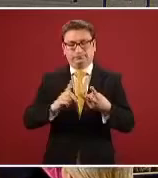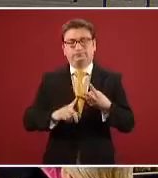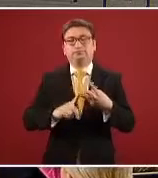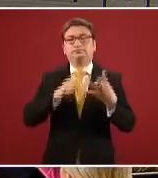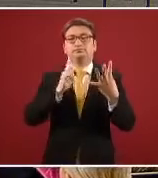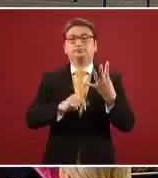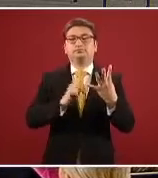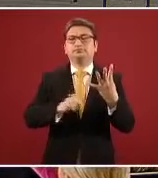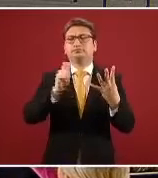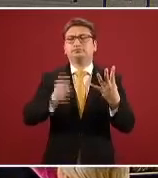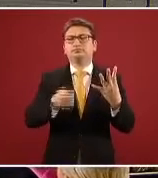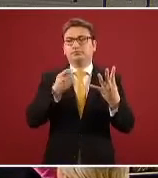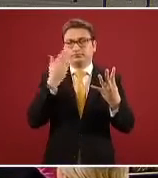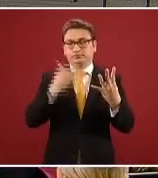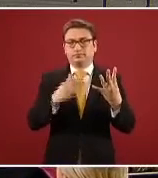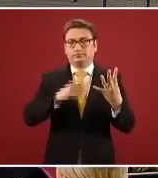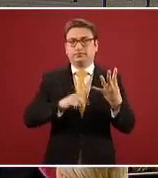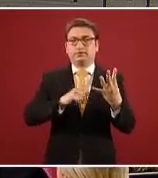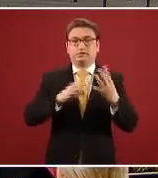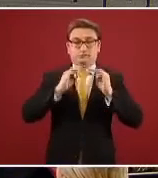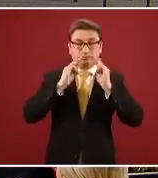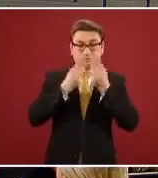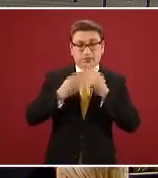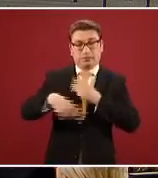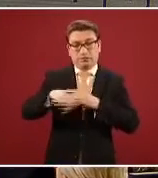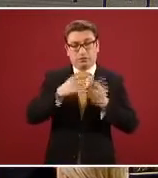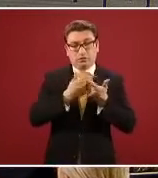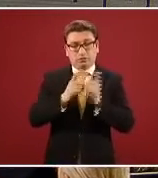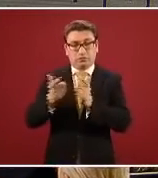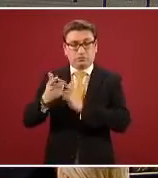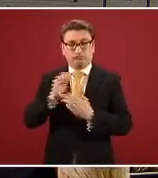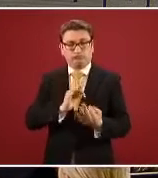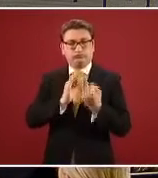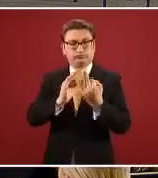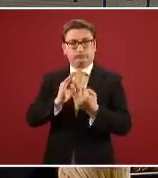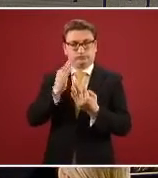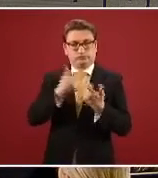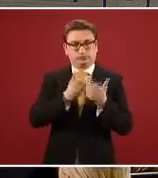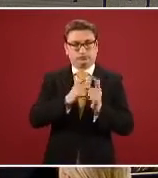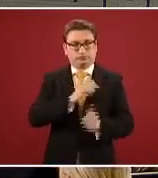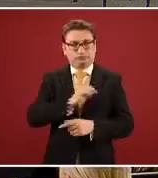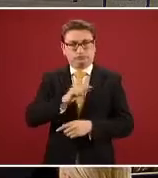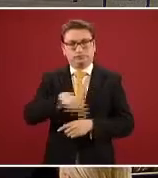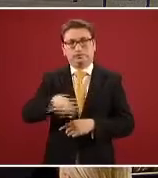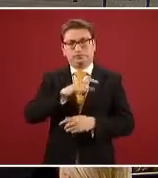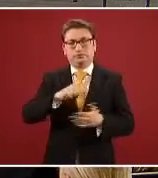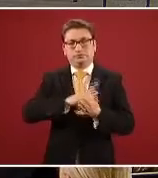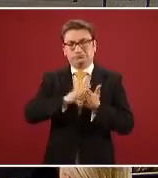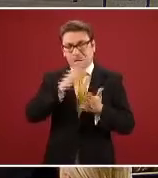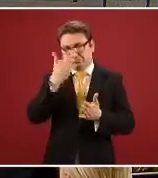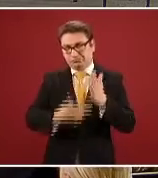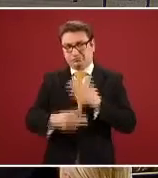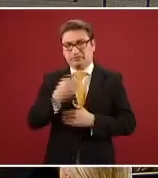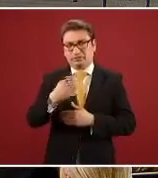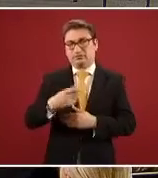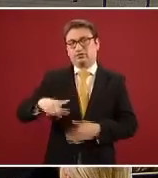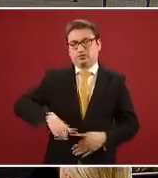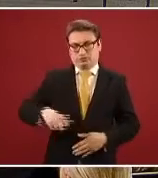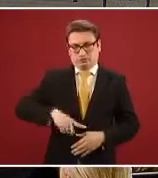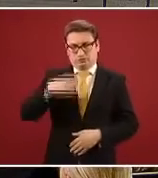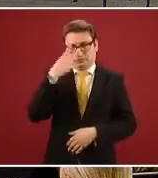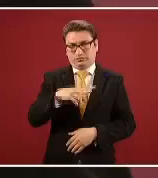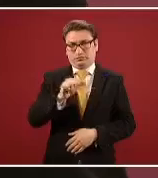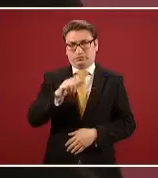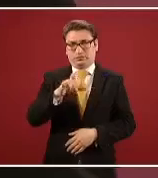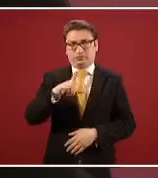punto está relacionado con el combate al narcotráfico y particularmente a los grupos delincuenciales. La política del Gobierno de México, del presidente